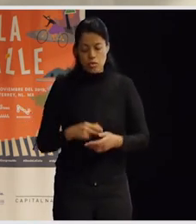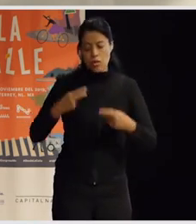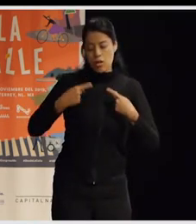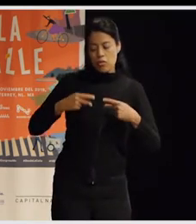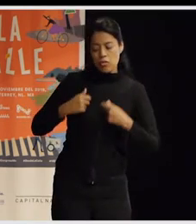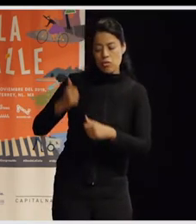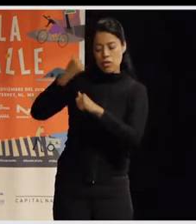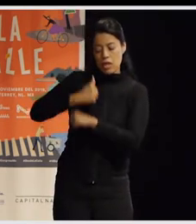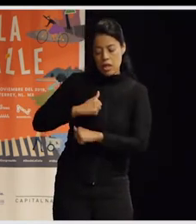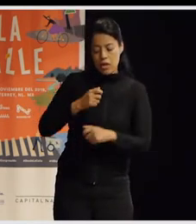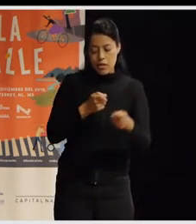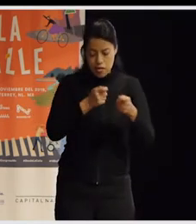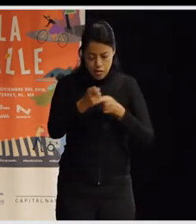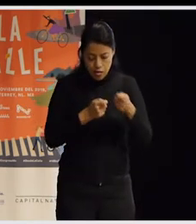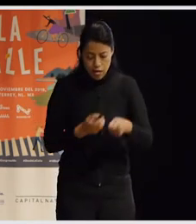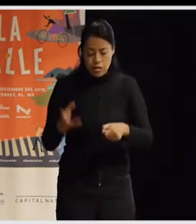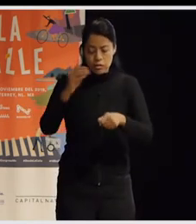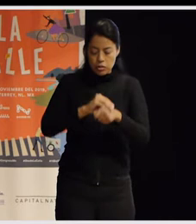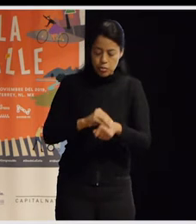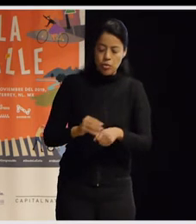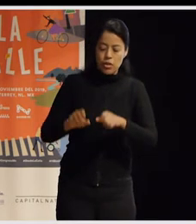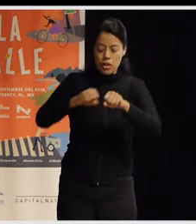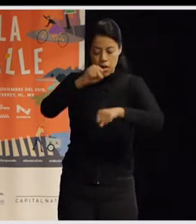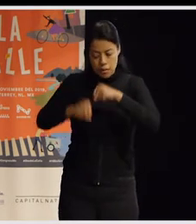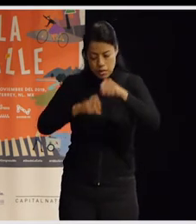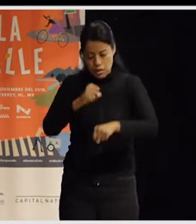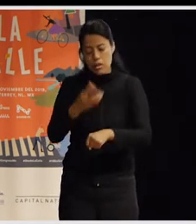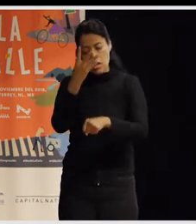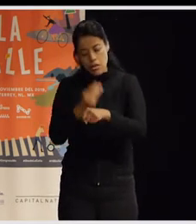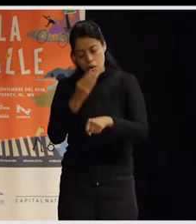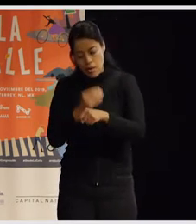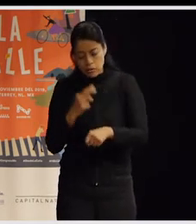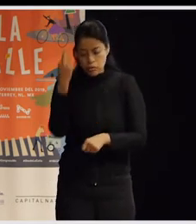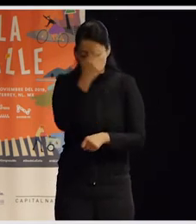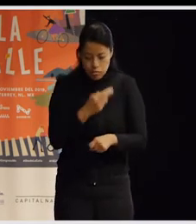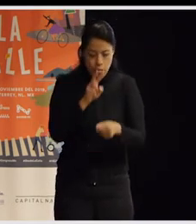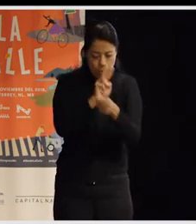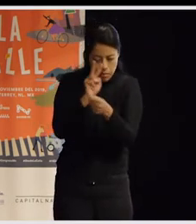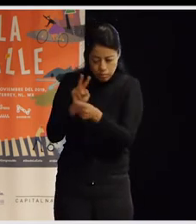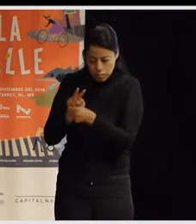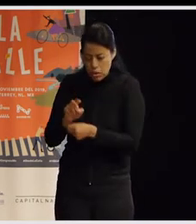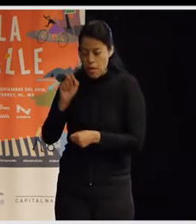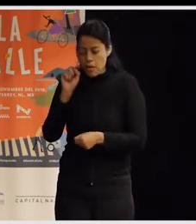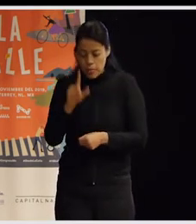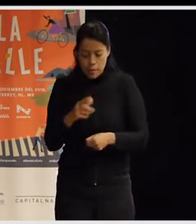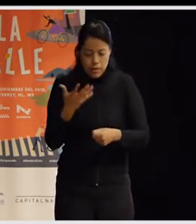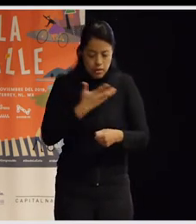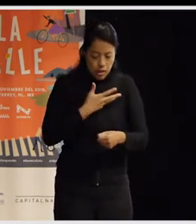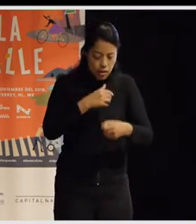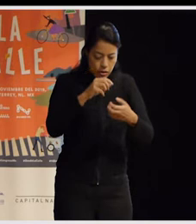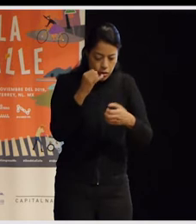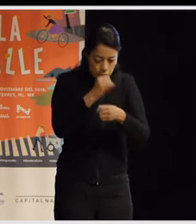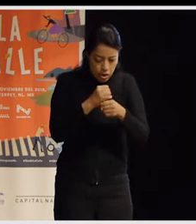encarga de hacer la operación ellos te ponen las bicicletas ellos dan el mantenimiento o hacen el monitoreo y hay una cuestión de datos que esos datos los tienen que